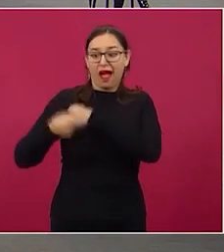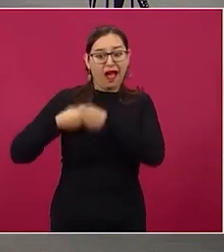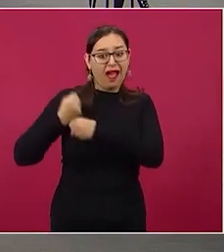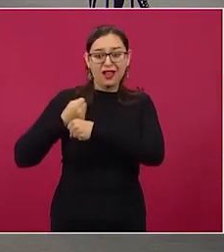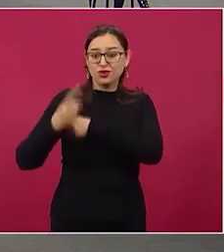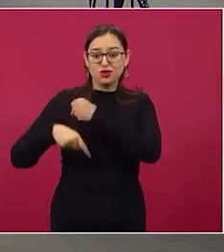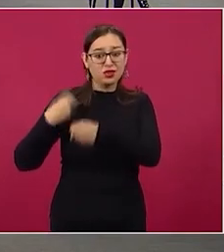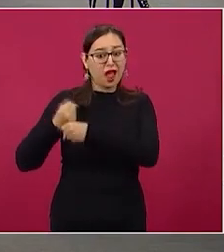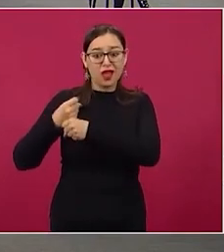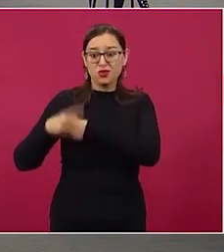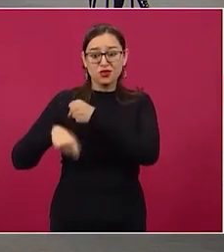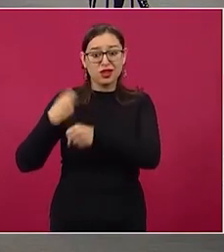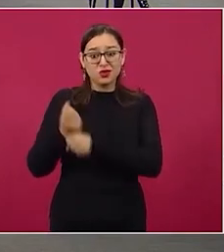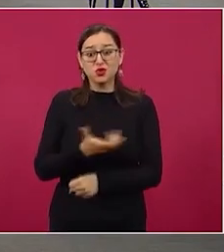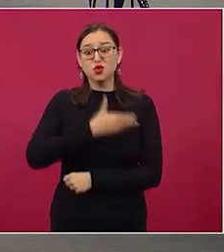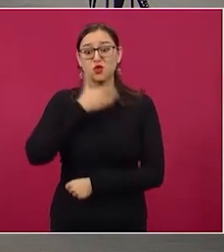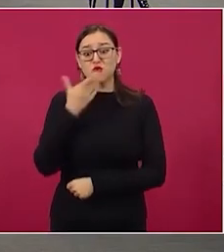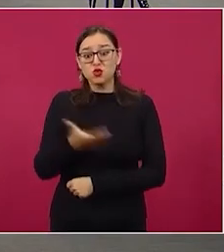prestaciones,